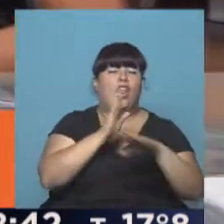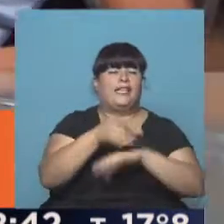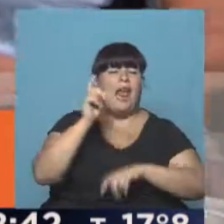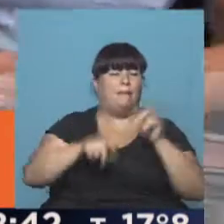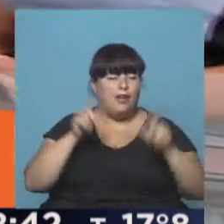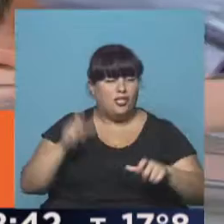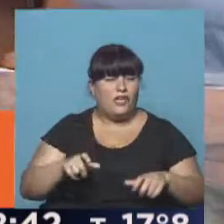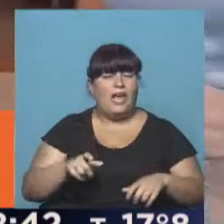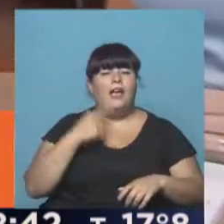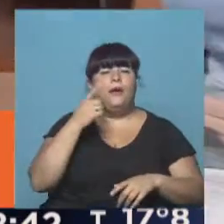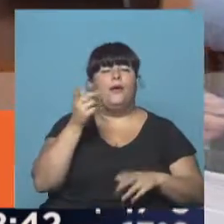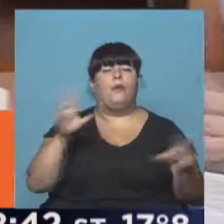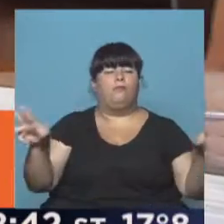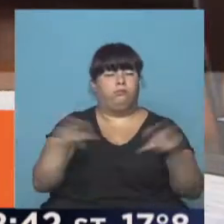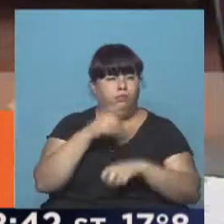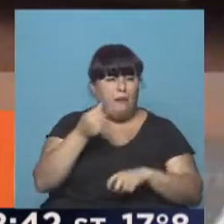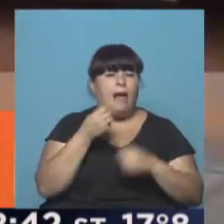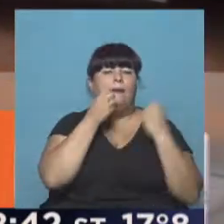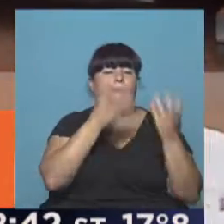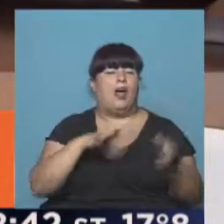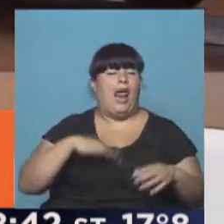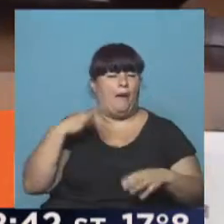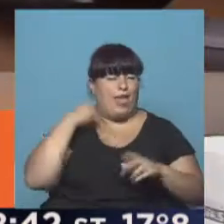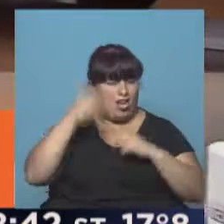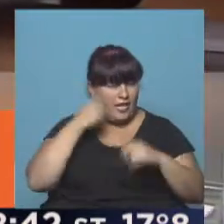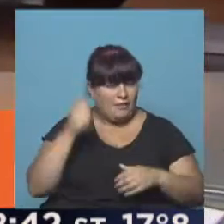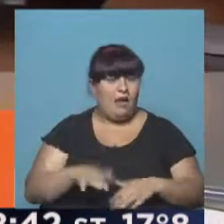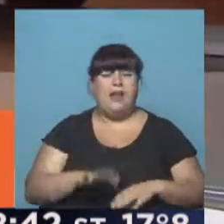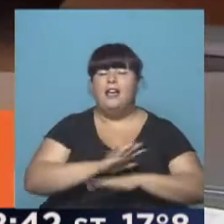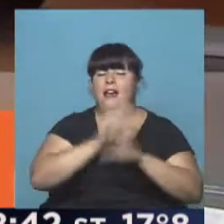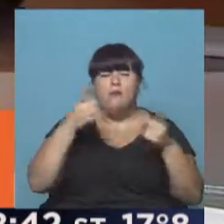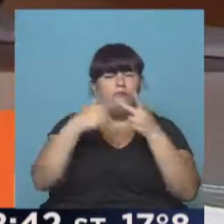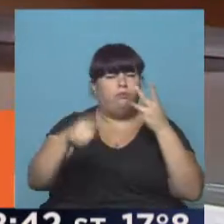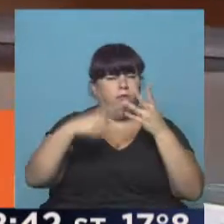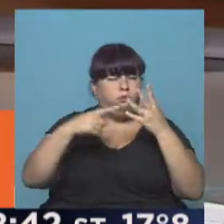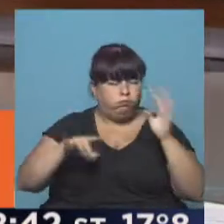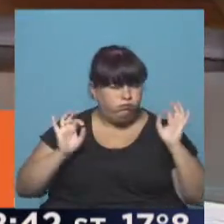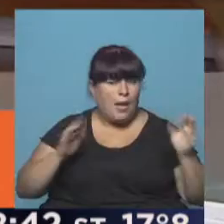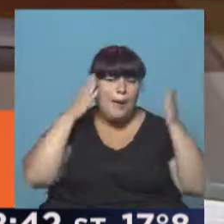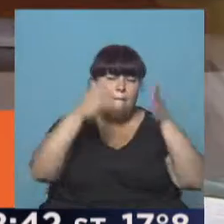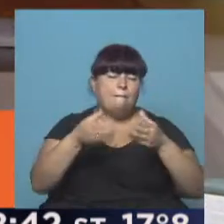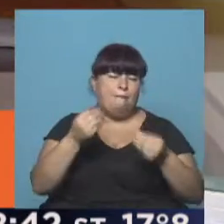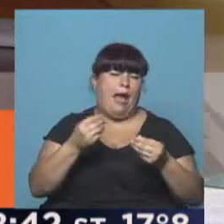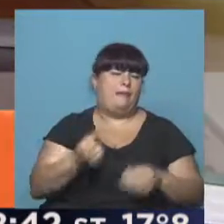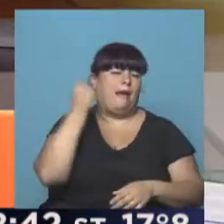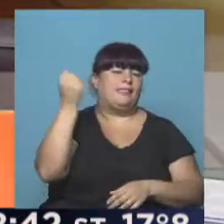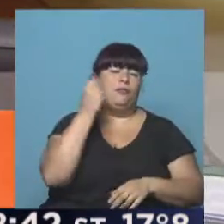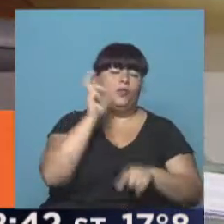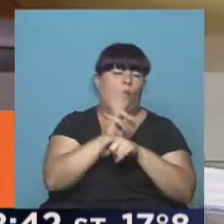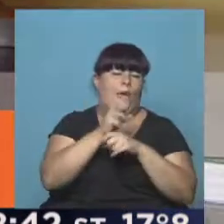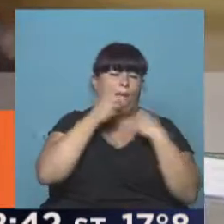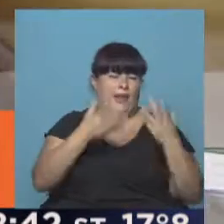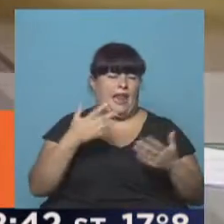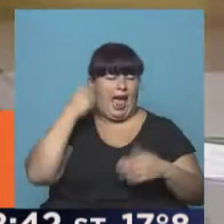visitantes para una cuenta recaudadora para mejorar la calidad de vida de los animales se definieron un montón de cosas que apuntan a la prioridad número uno que es el